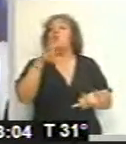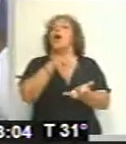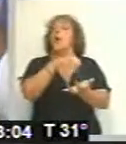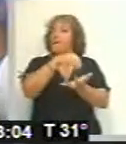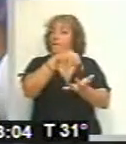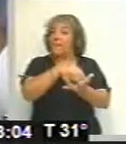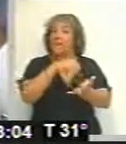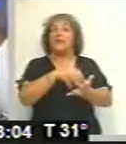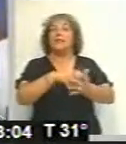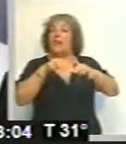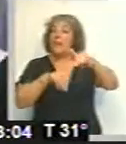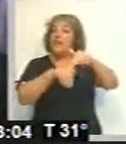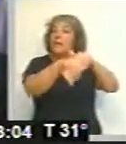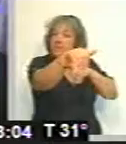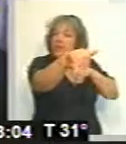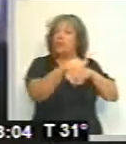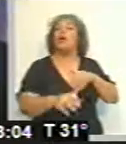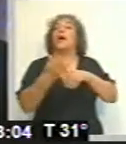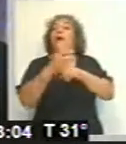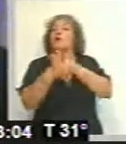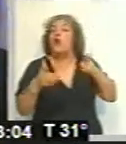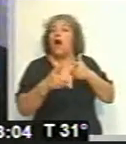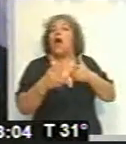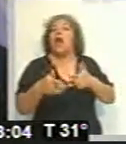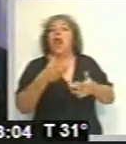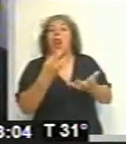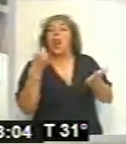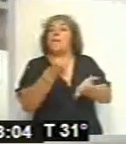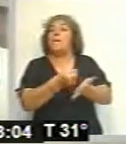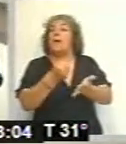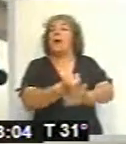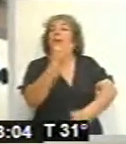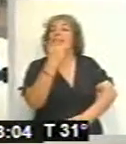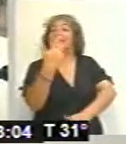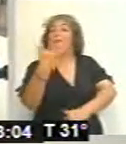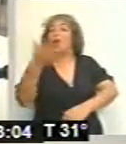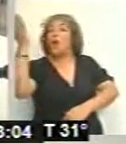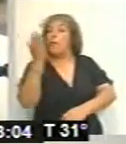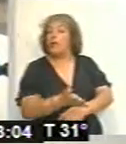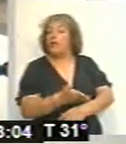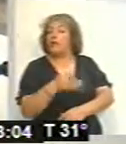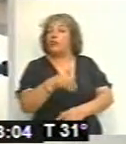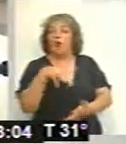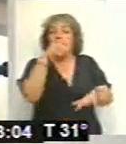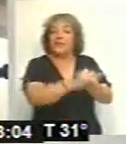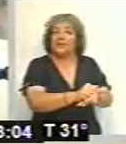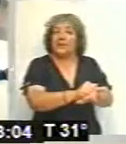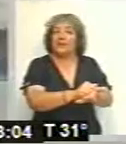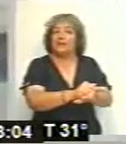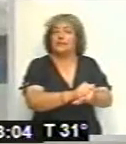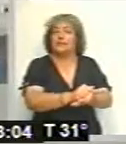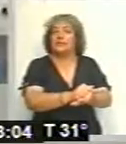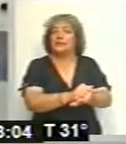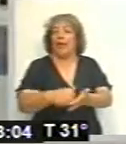de colectivos que no están efectuando las percepciones del 35% de pasajes al exterior.